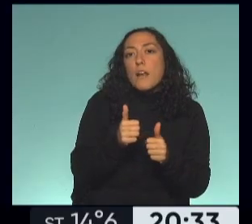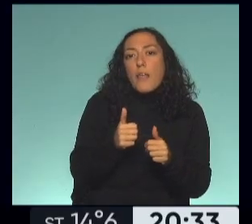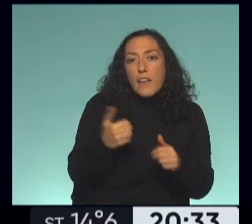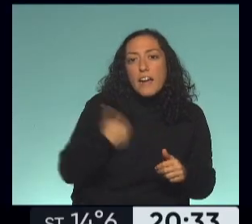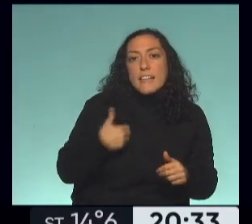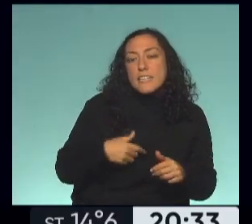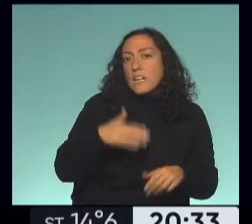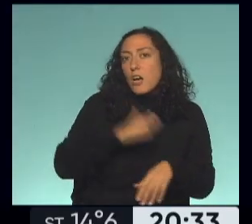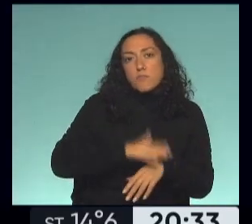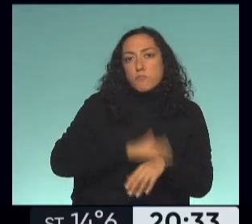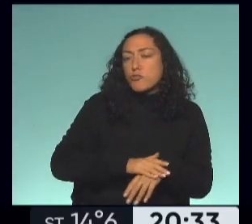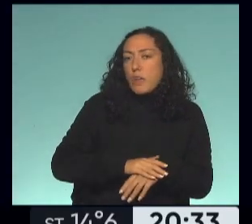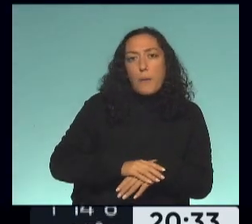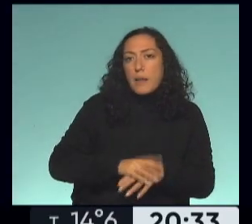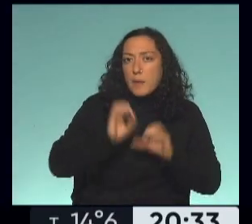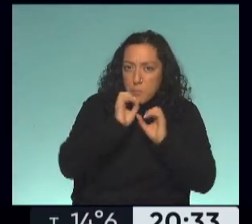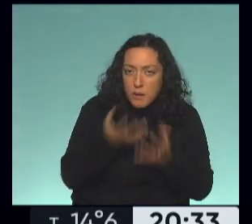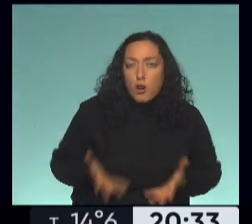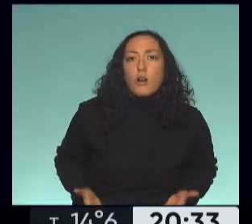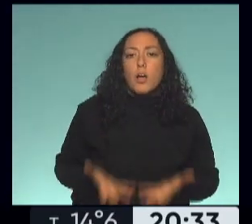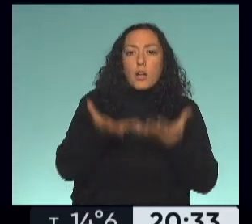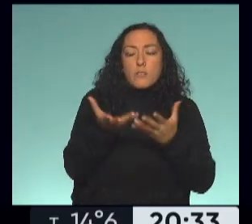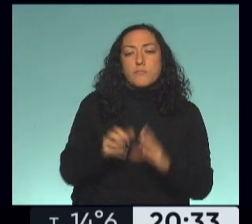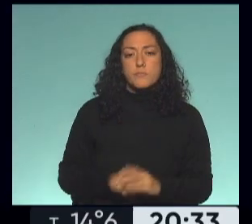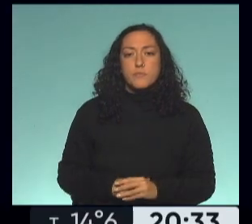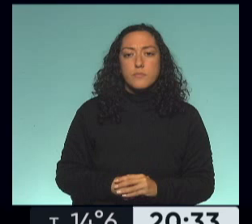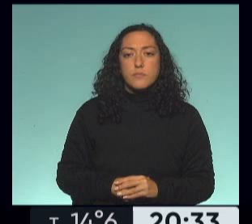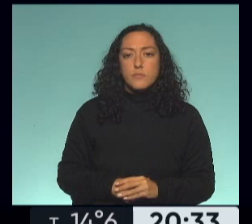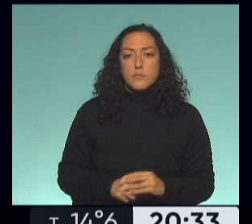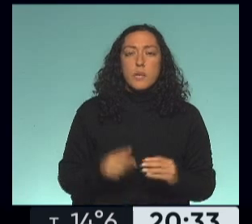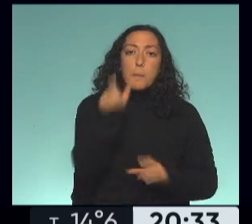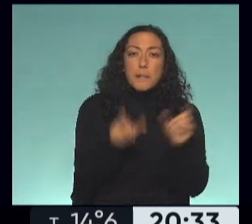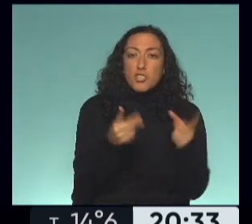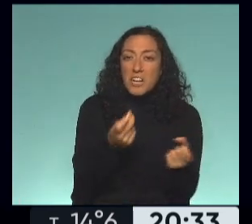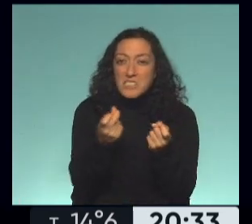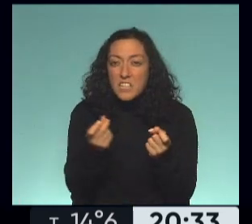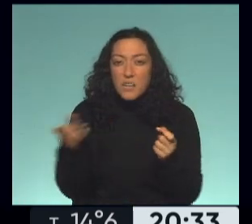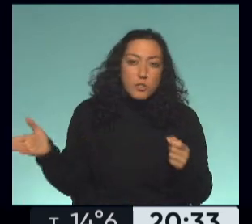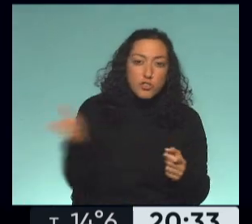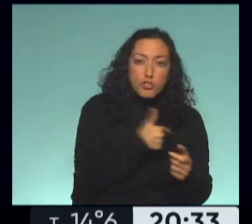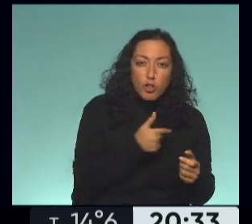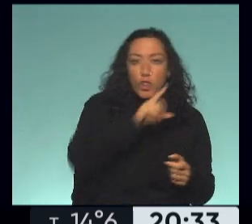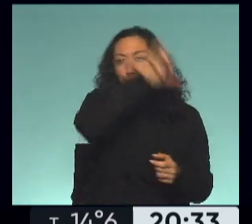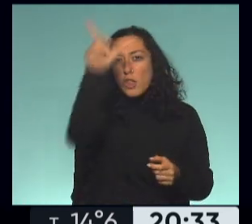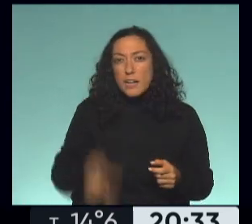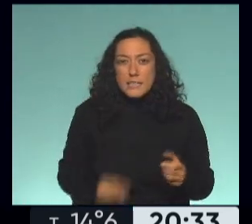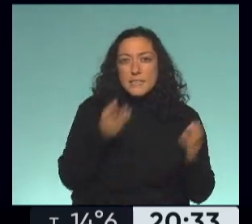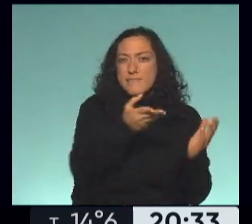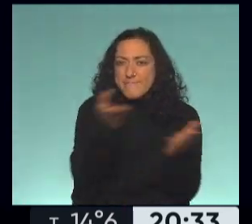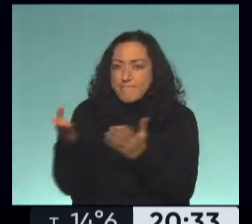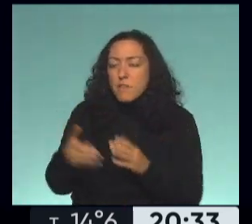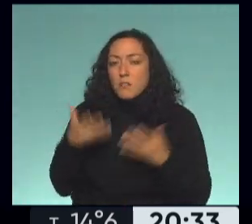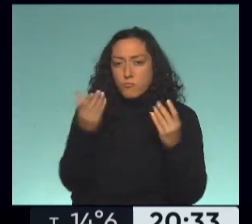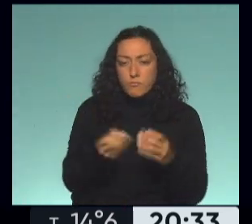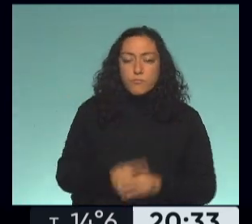tenemos. Hemos ido con la asistencia a todos los que lo necesitaban, a cada rincón de la patria.